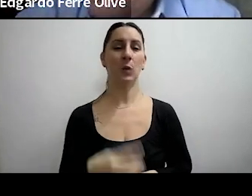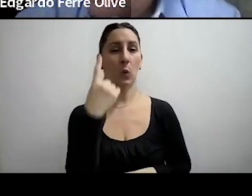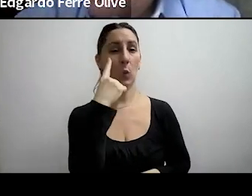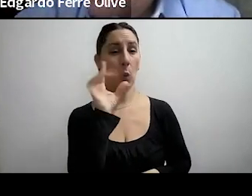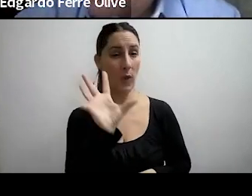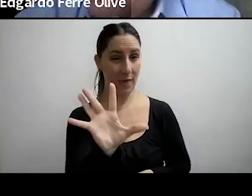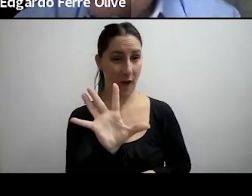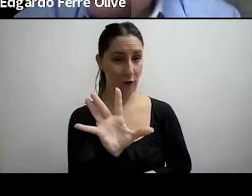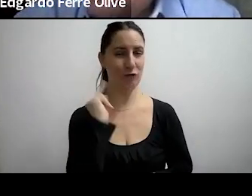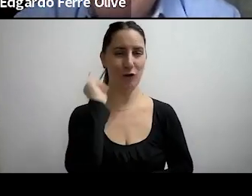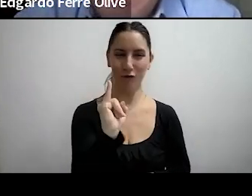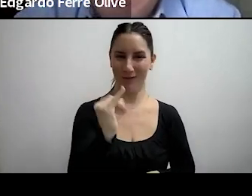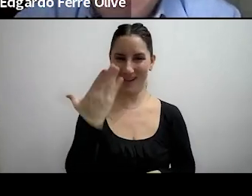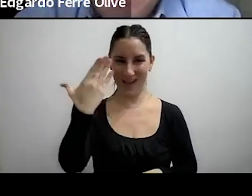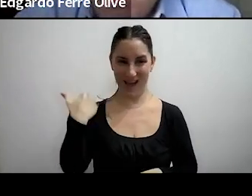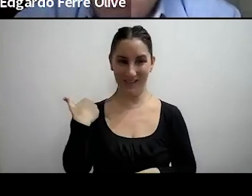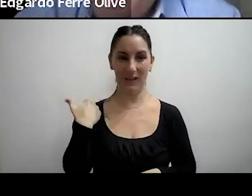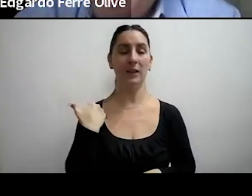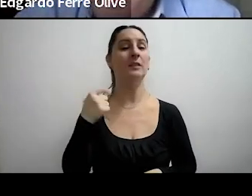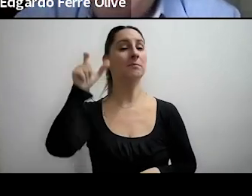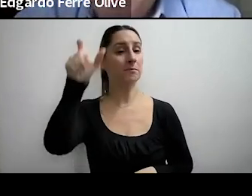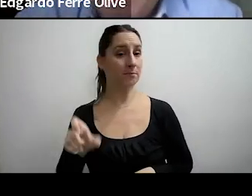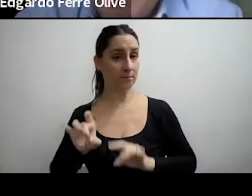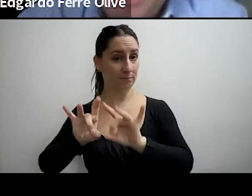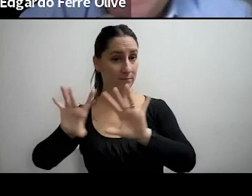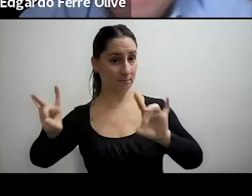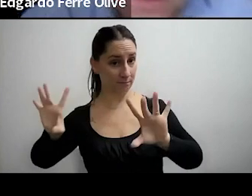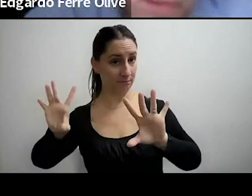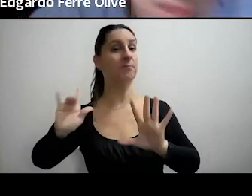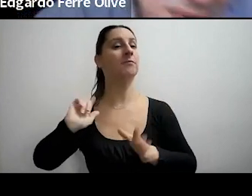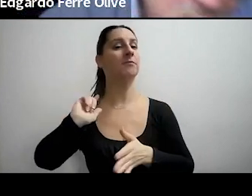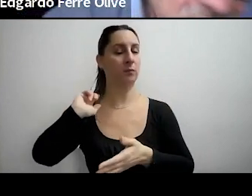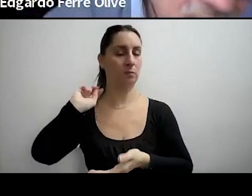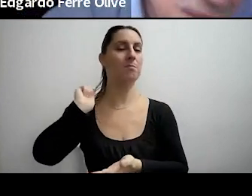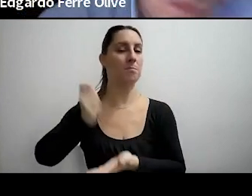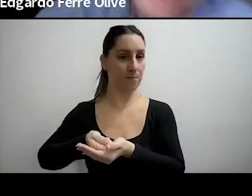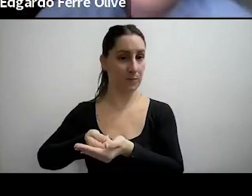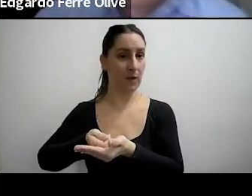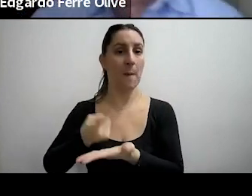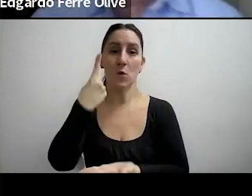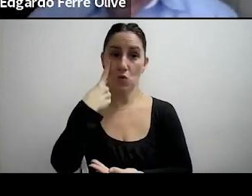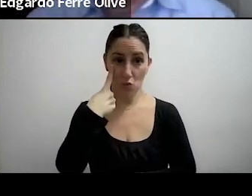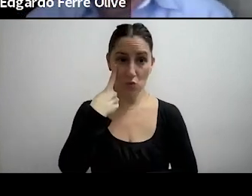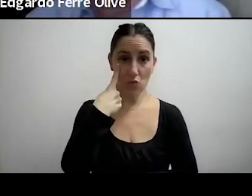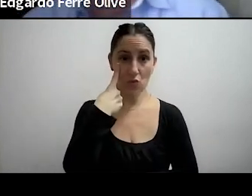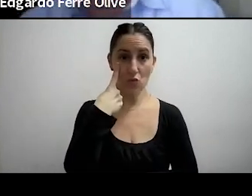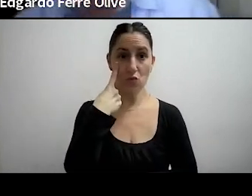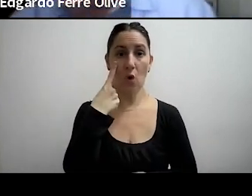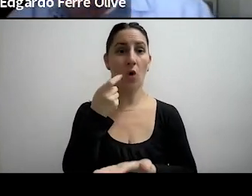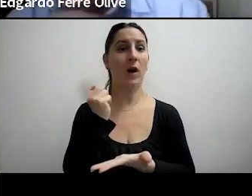comenté al principio, ¿no? El que descontamina, cobra, pero hay que tener cuidado que no vaya a ser cosa de que no esté